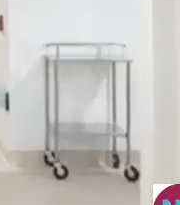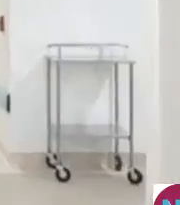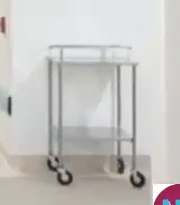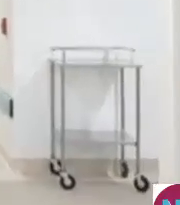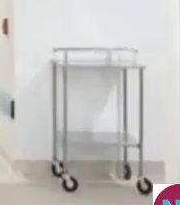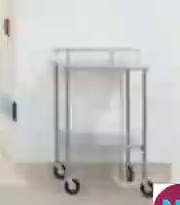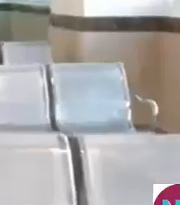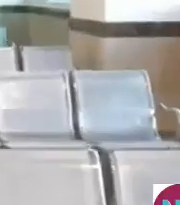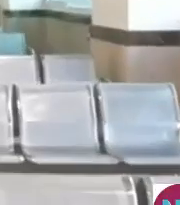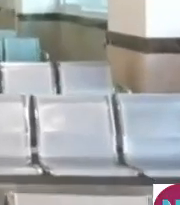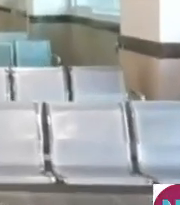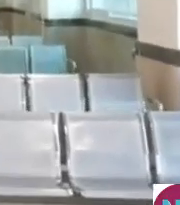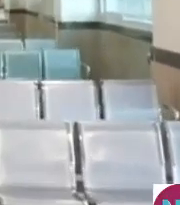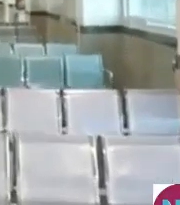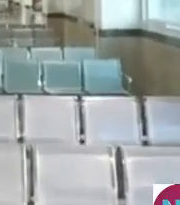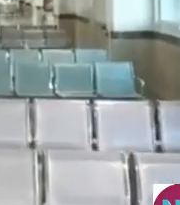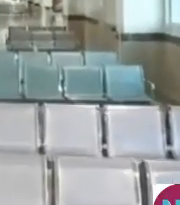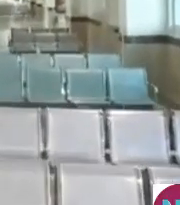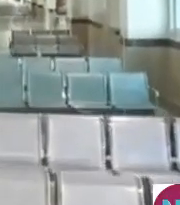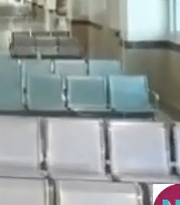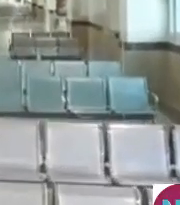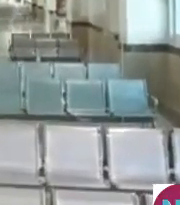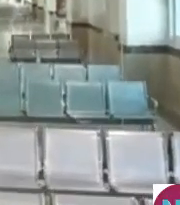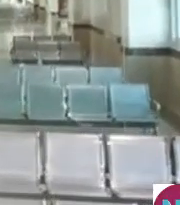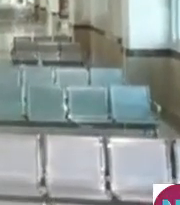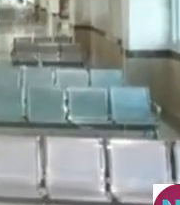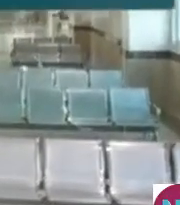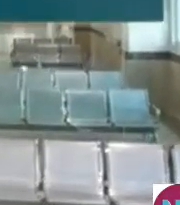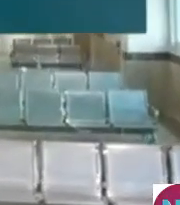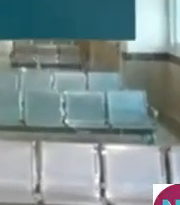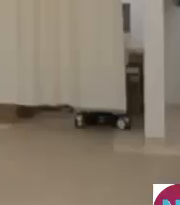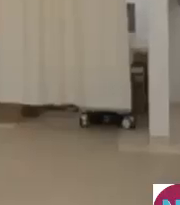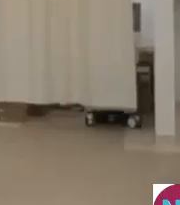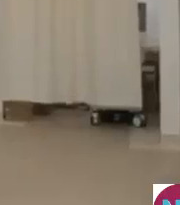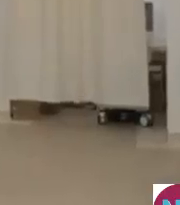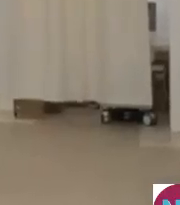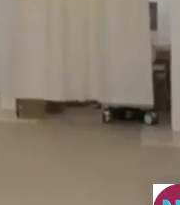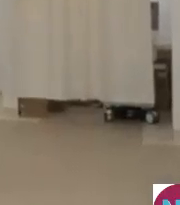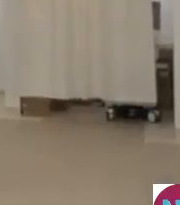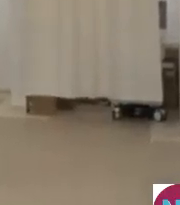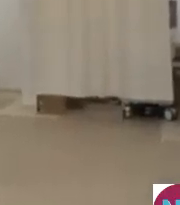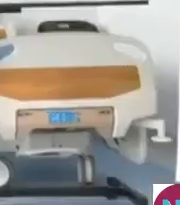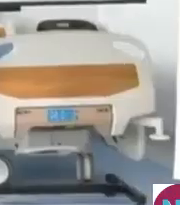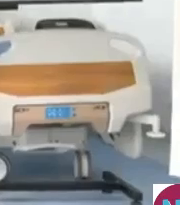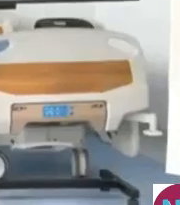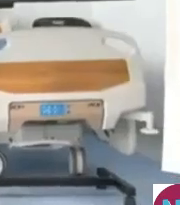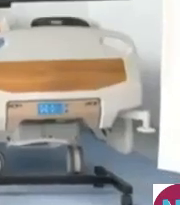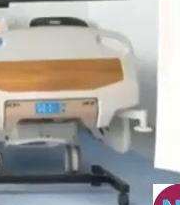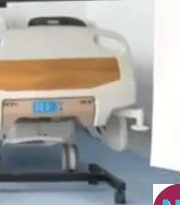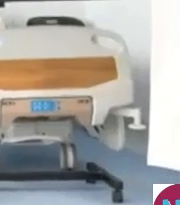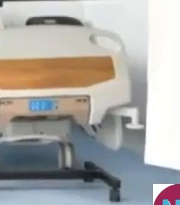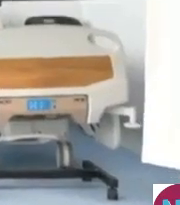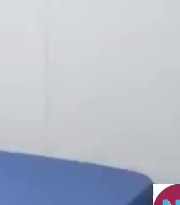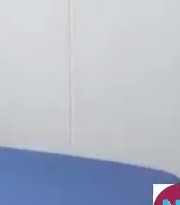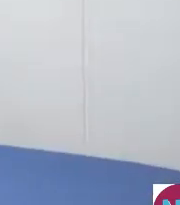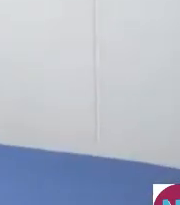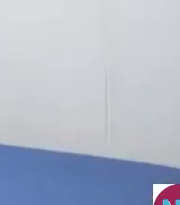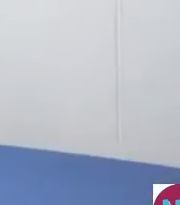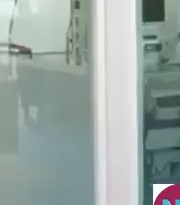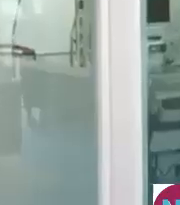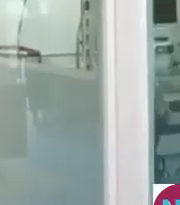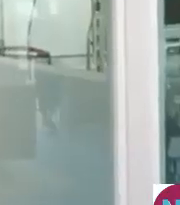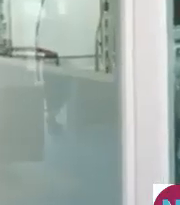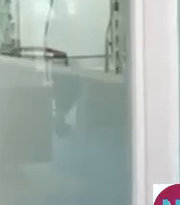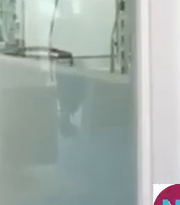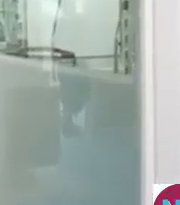forma más eficiente. Cuenta con 25 consultorios de consulta externa, un área de urgencias, 90 camas sensables y